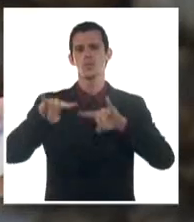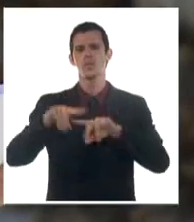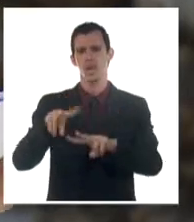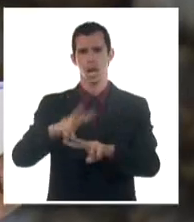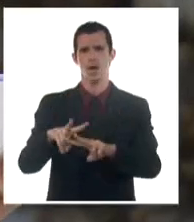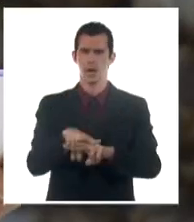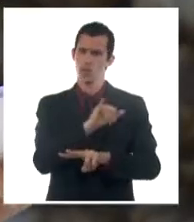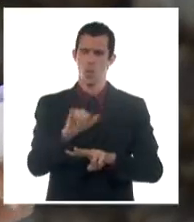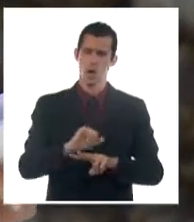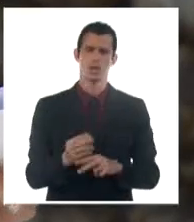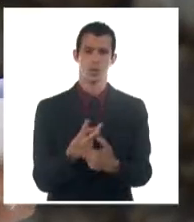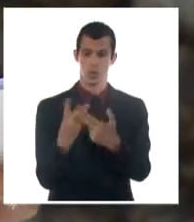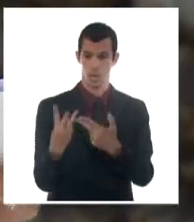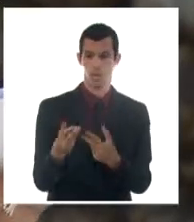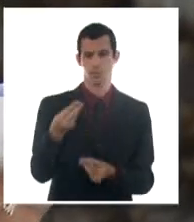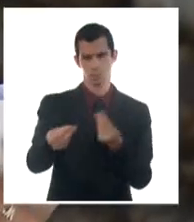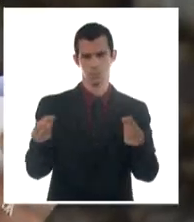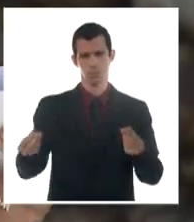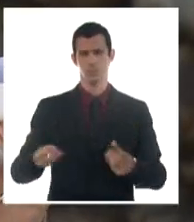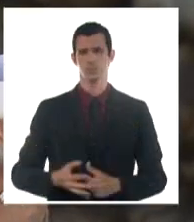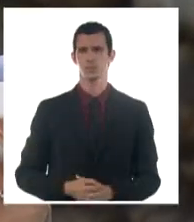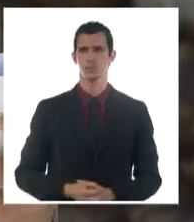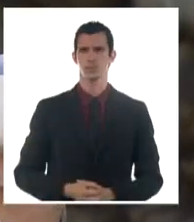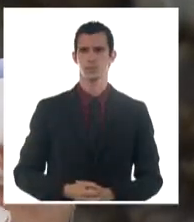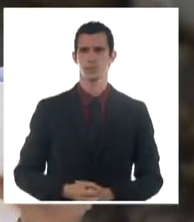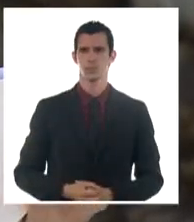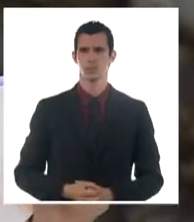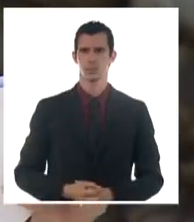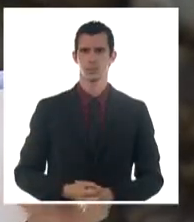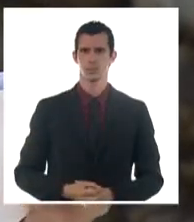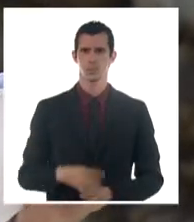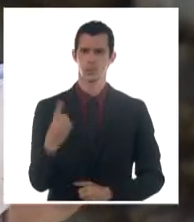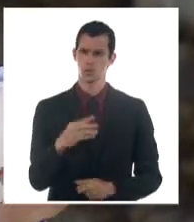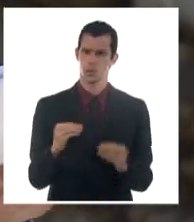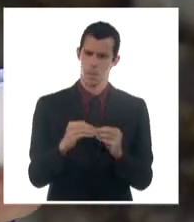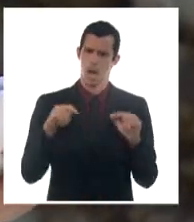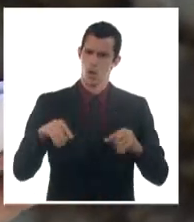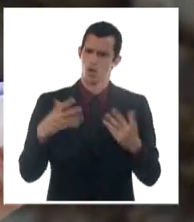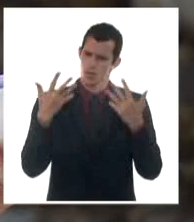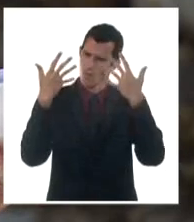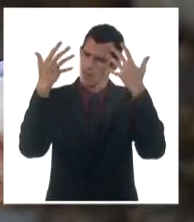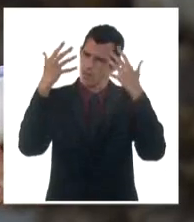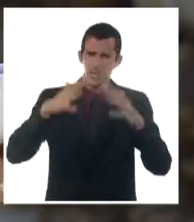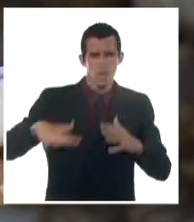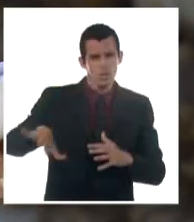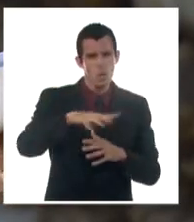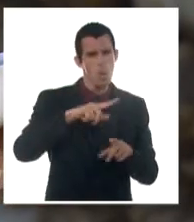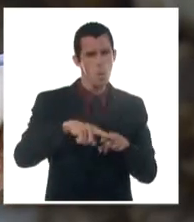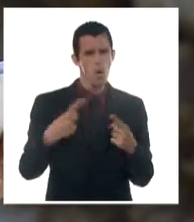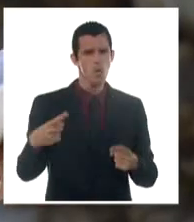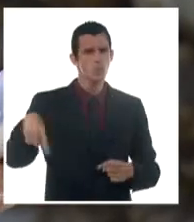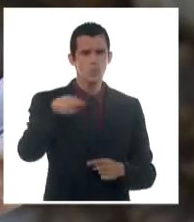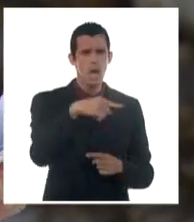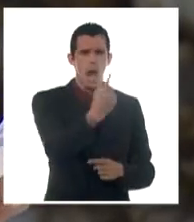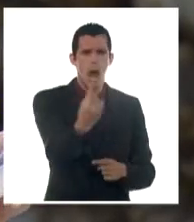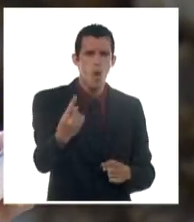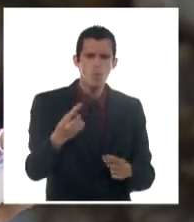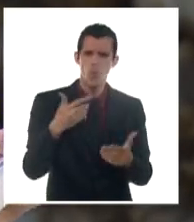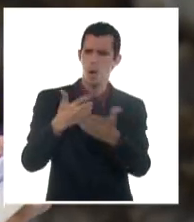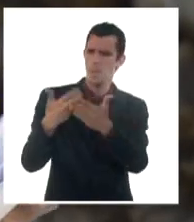aquí presentes, nuestro mayor reconocimiento y felicitación por ser ustedes dignos exponentes de